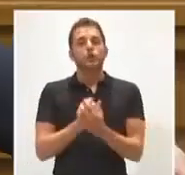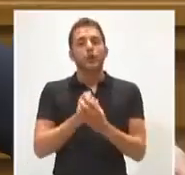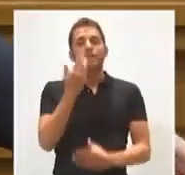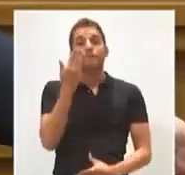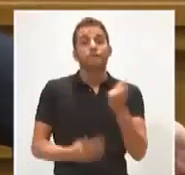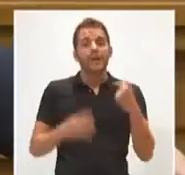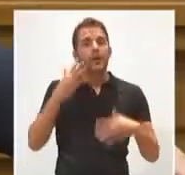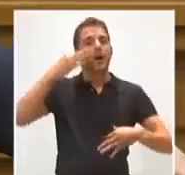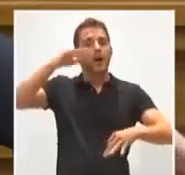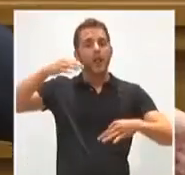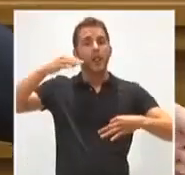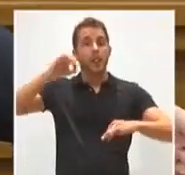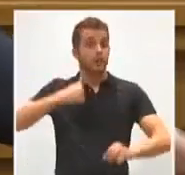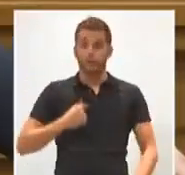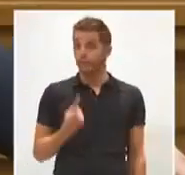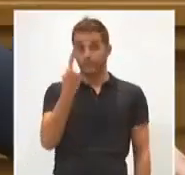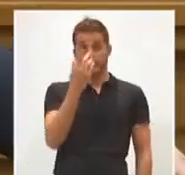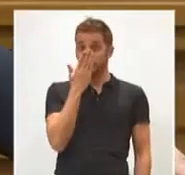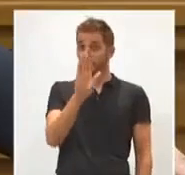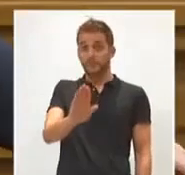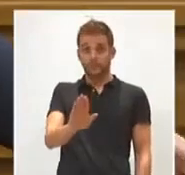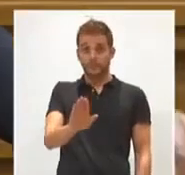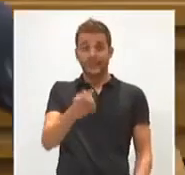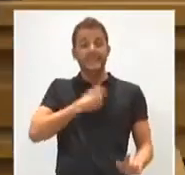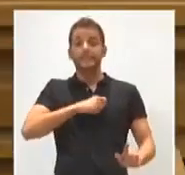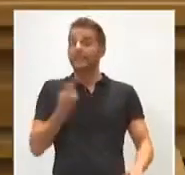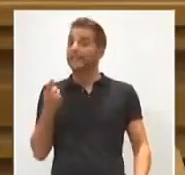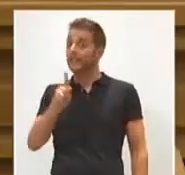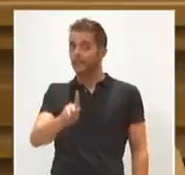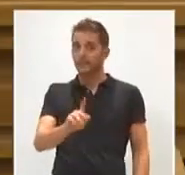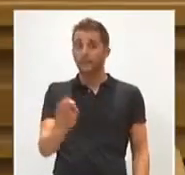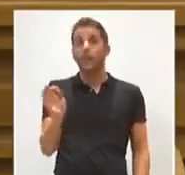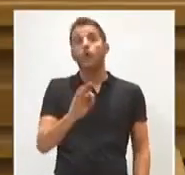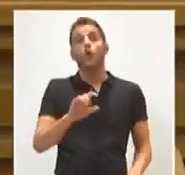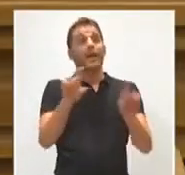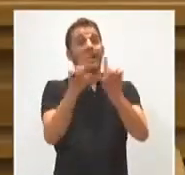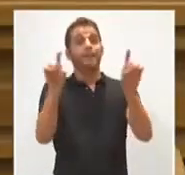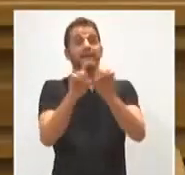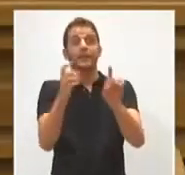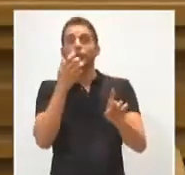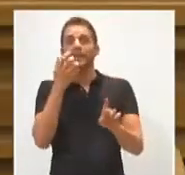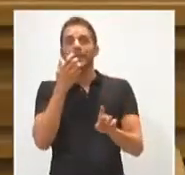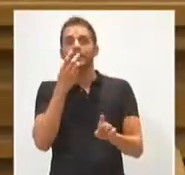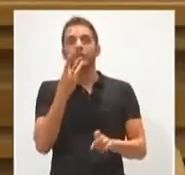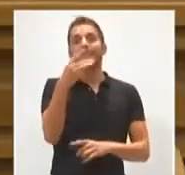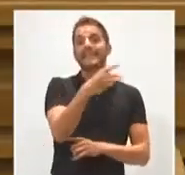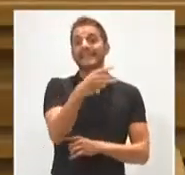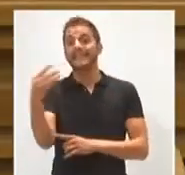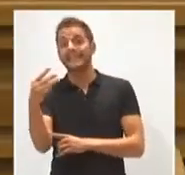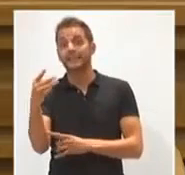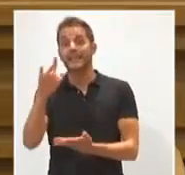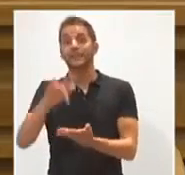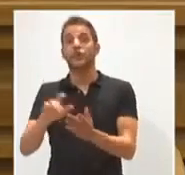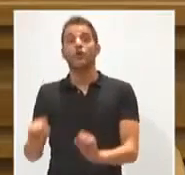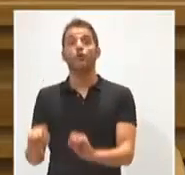yo el primero y toda españa' o la cometieron los empresarios que en tres semanas antes de que se reconociera oficialmente